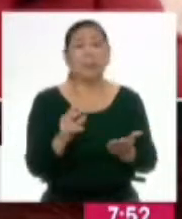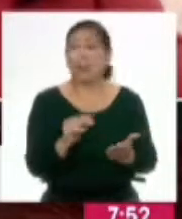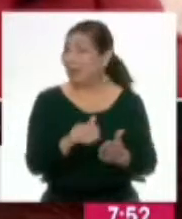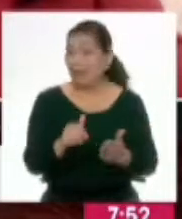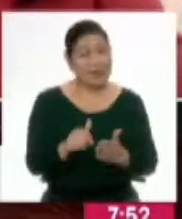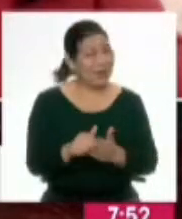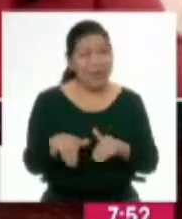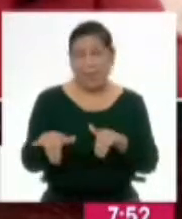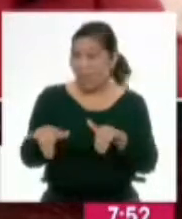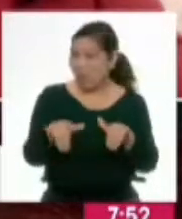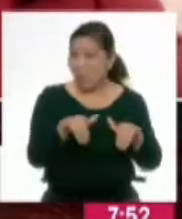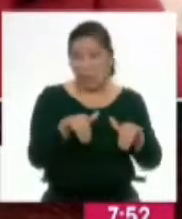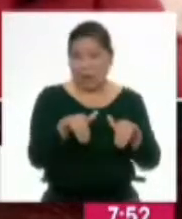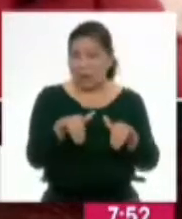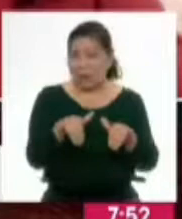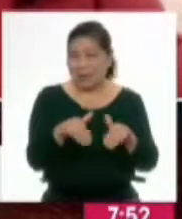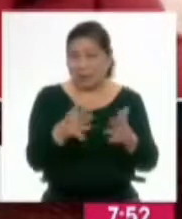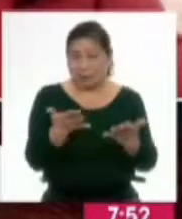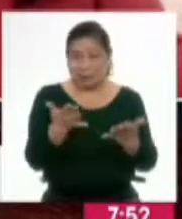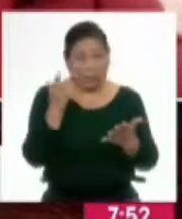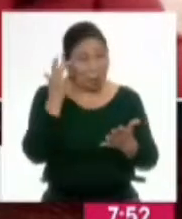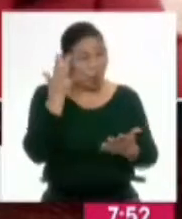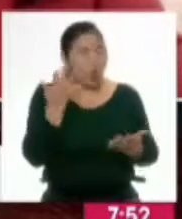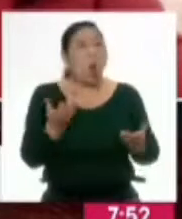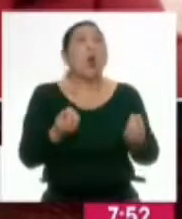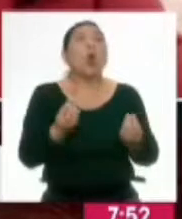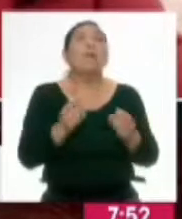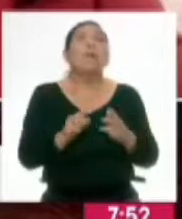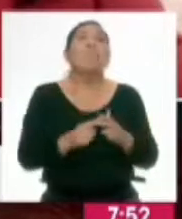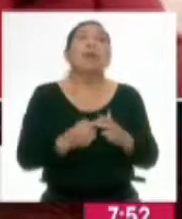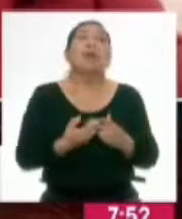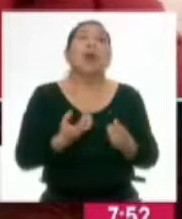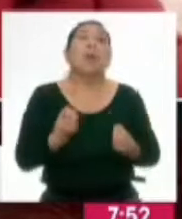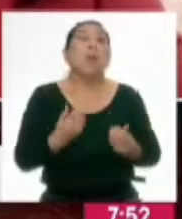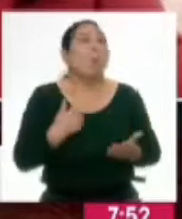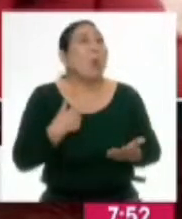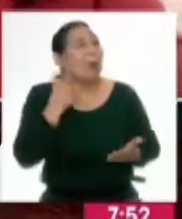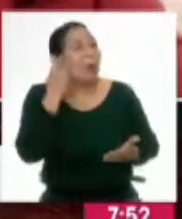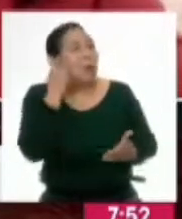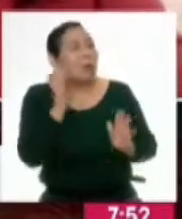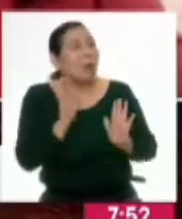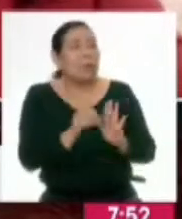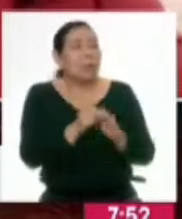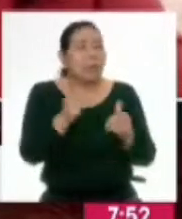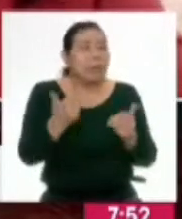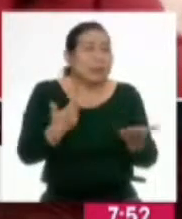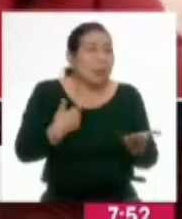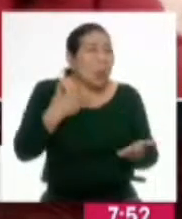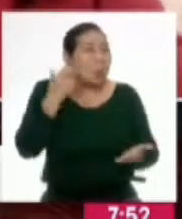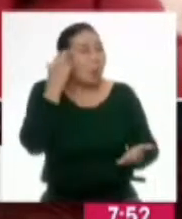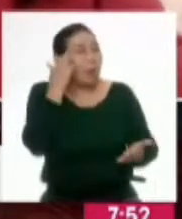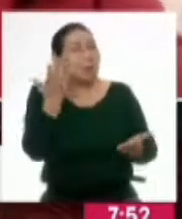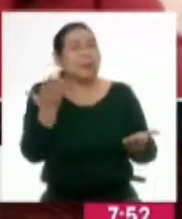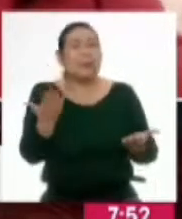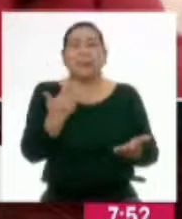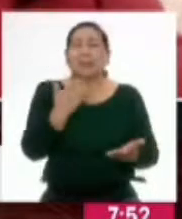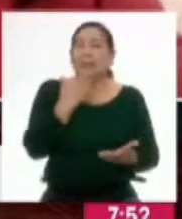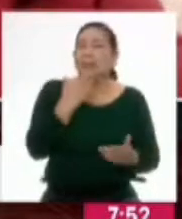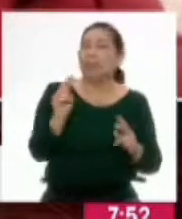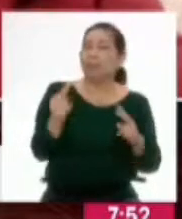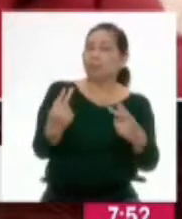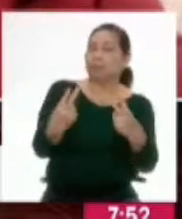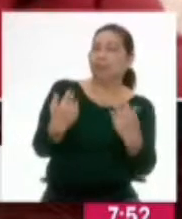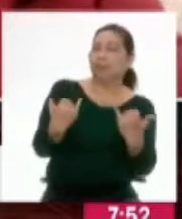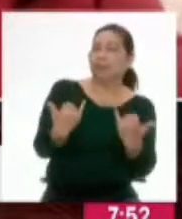todos tenemos las mismas capacidades, ¿no? ¿Por dónde podemos comenzar? Digamos, si es que detrás de esta pantalla alguien